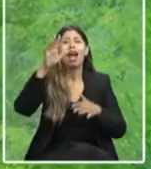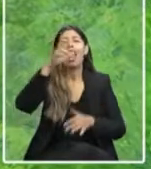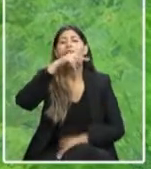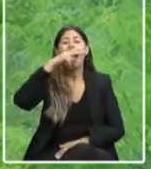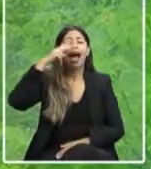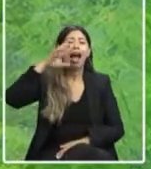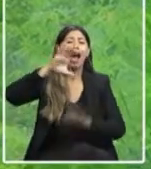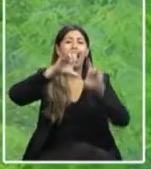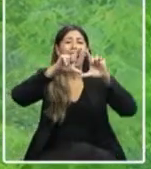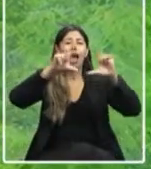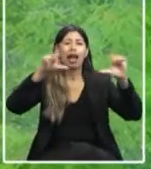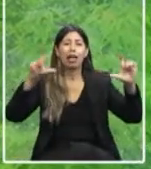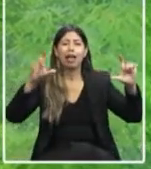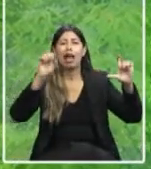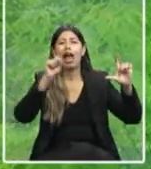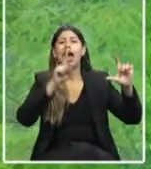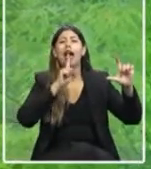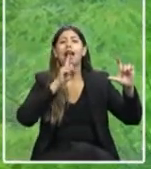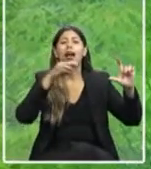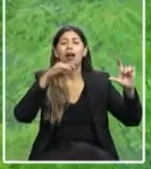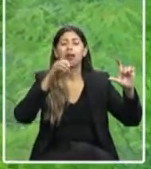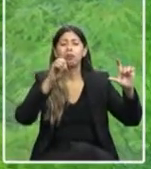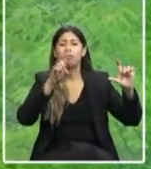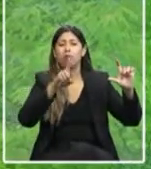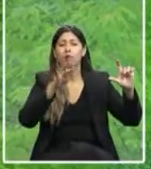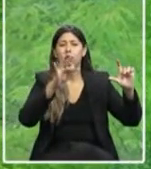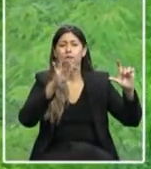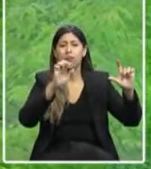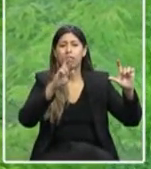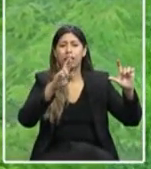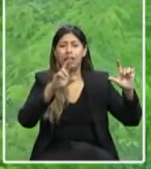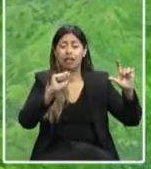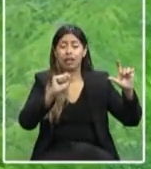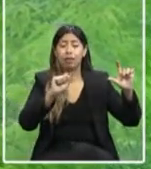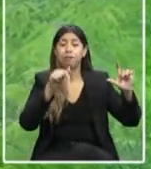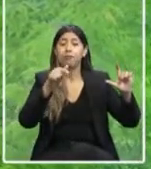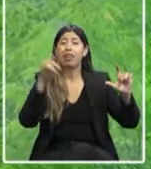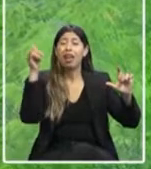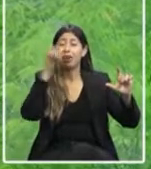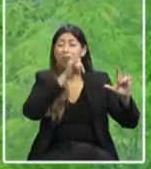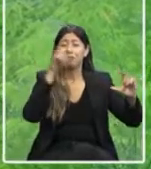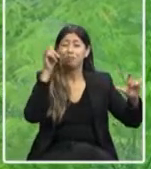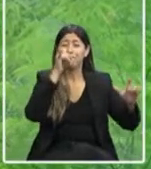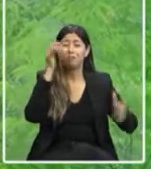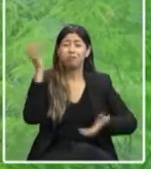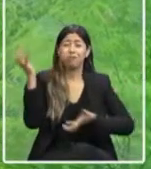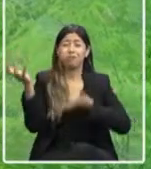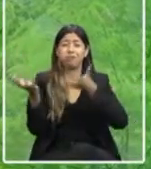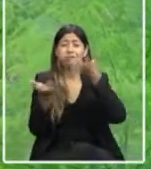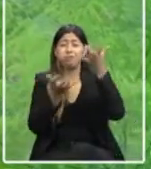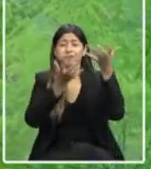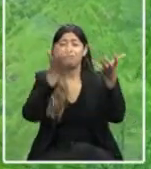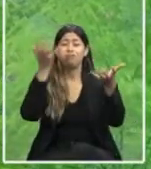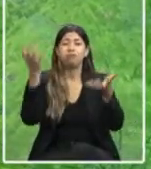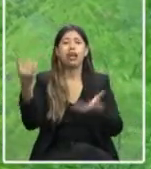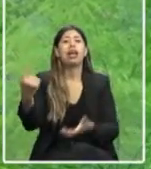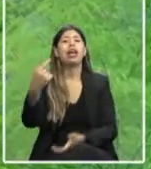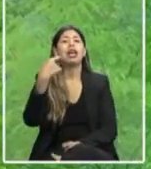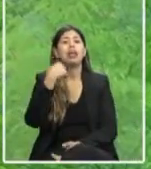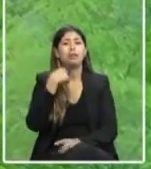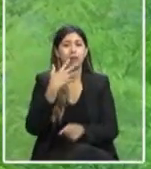La contaminación es uno de los fenómenos que nos impacta más en la salud, en la